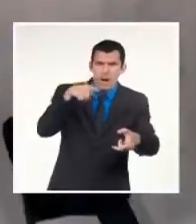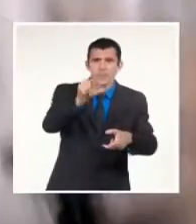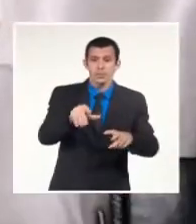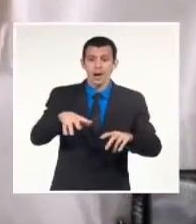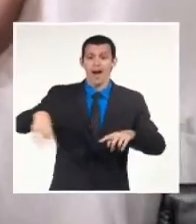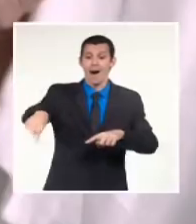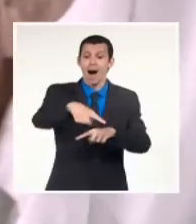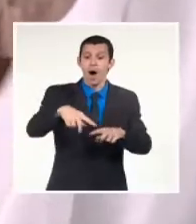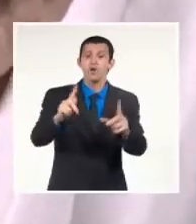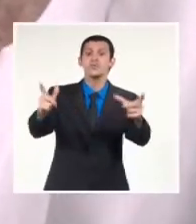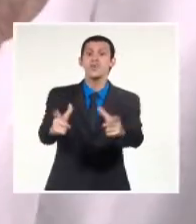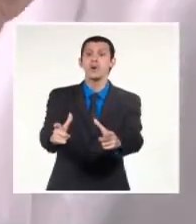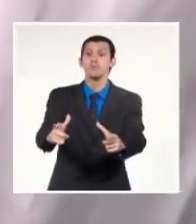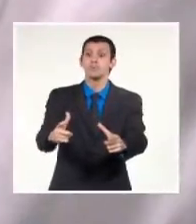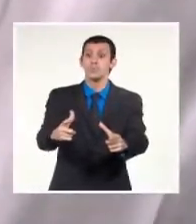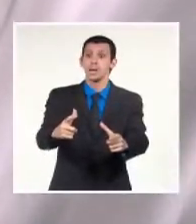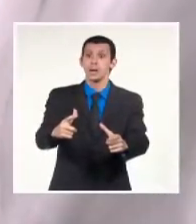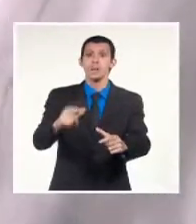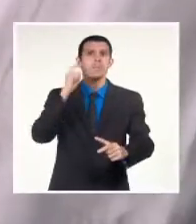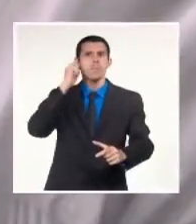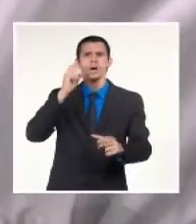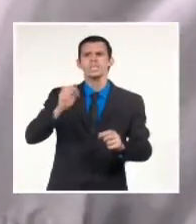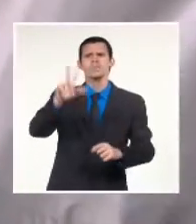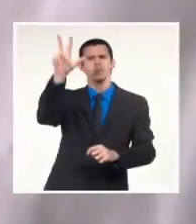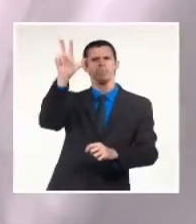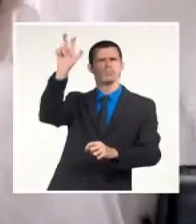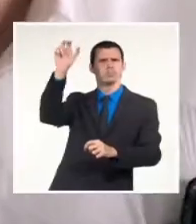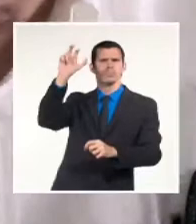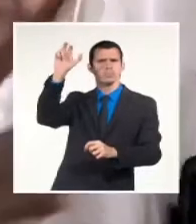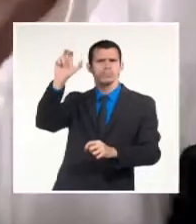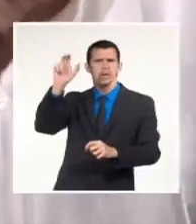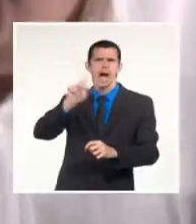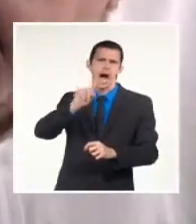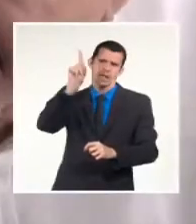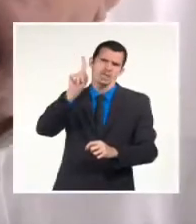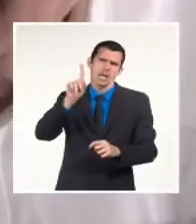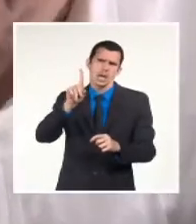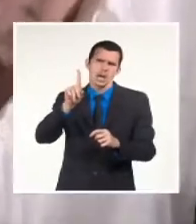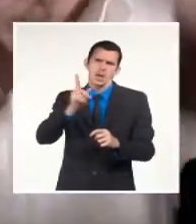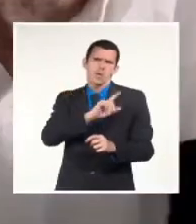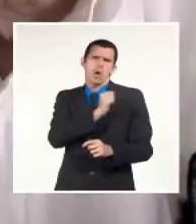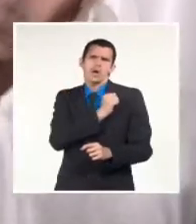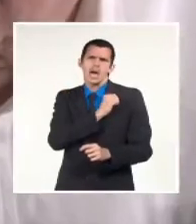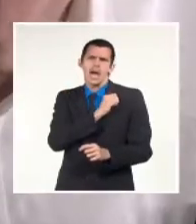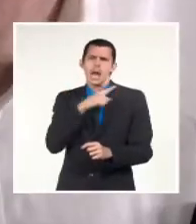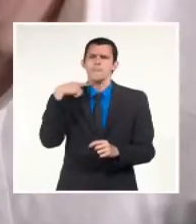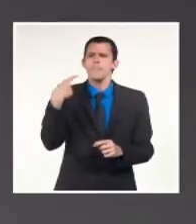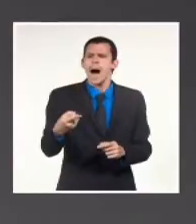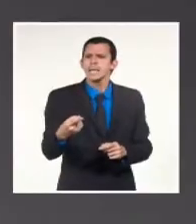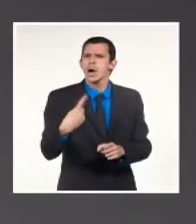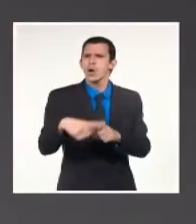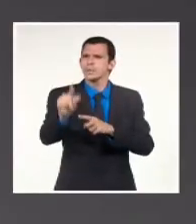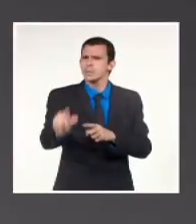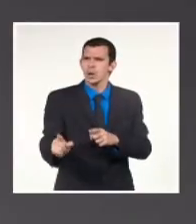Lolita tiró al techo siempre, y siempre dijimos que ella no había tirado a nadie. Ella fue a morir allí, dispararle a